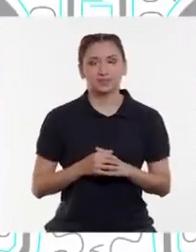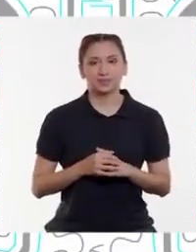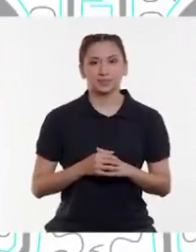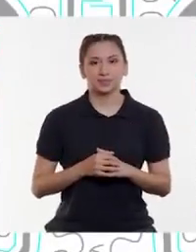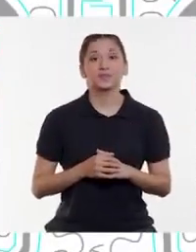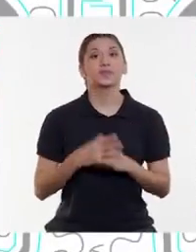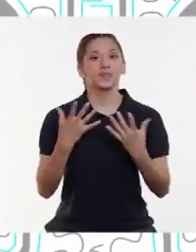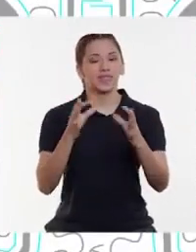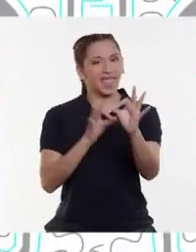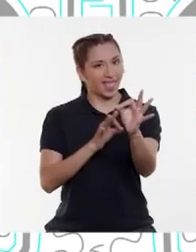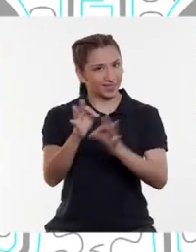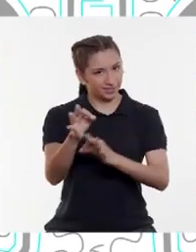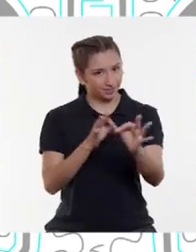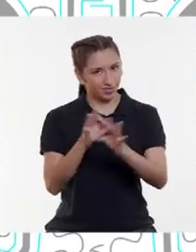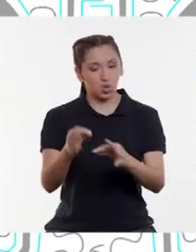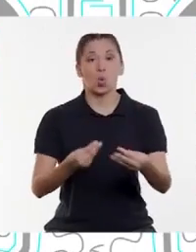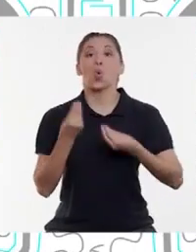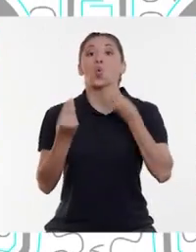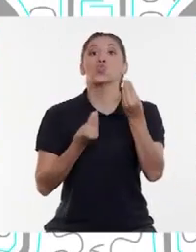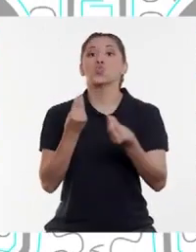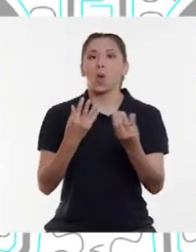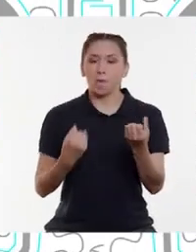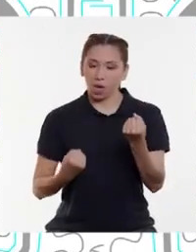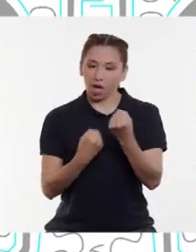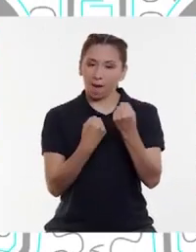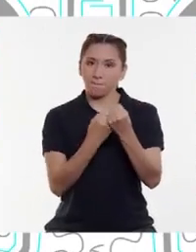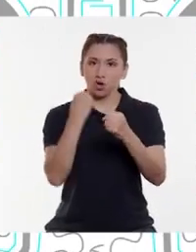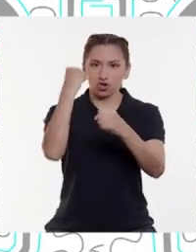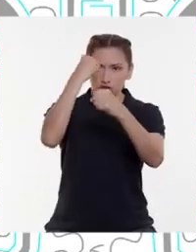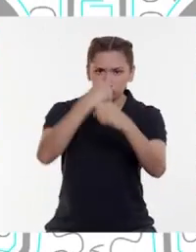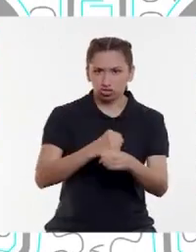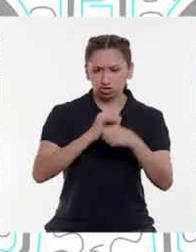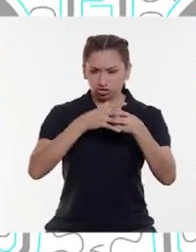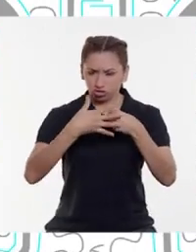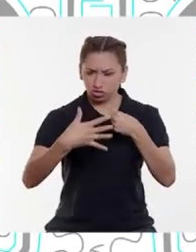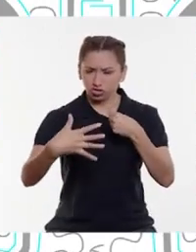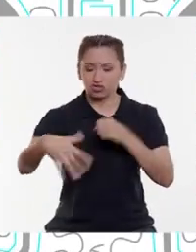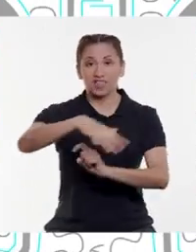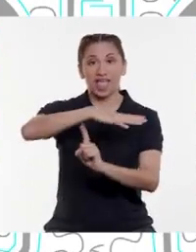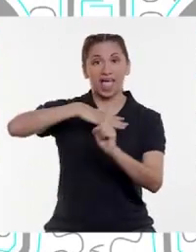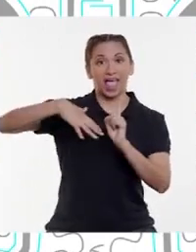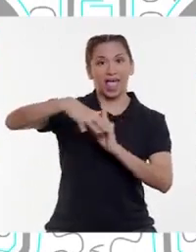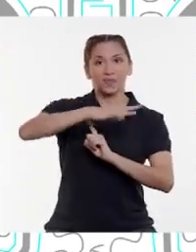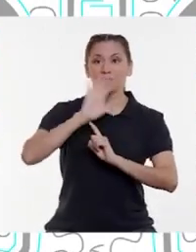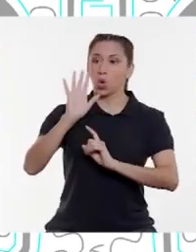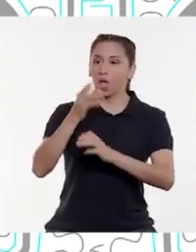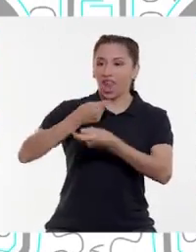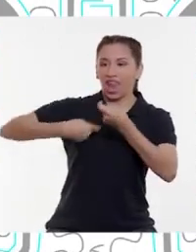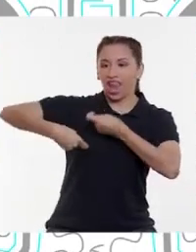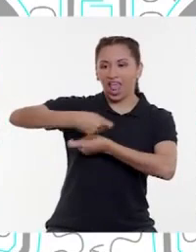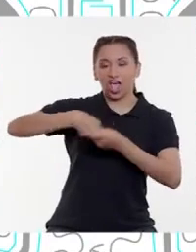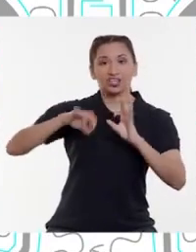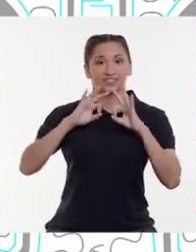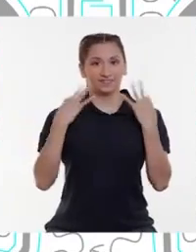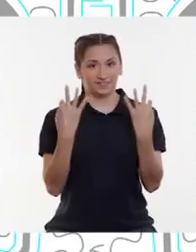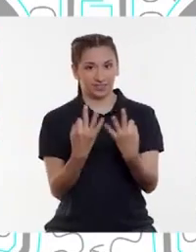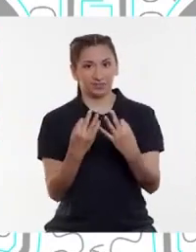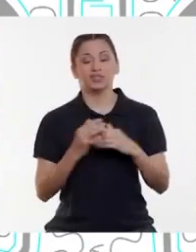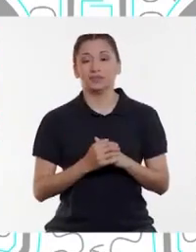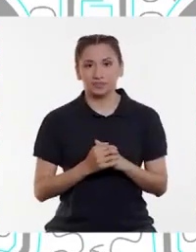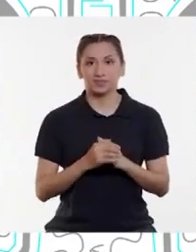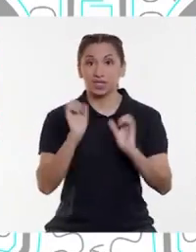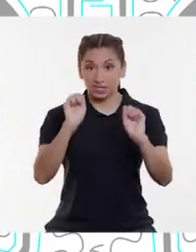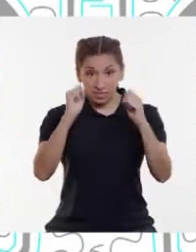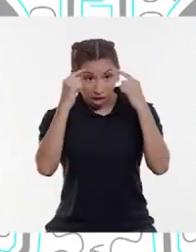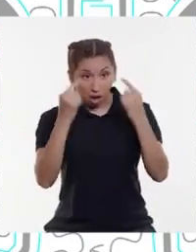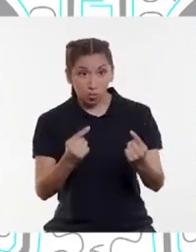es explicar cómo contribuir a la sostenibilidad ambiental con el negocio familiar. De acuerdo, chicas y